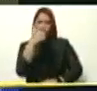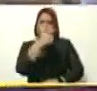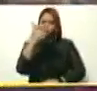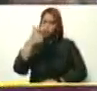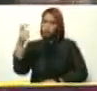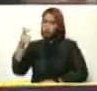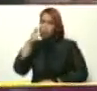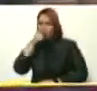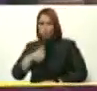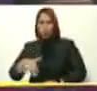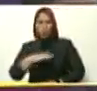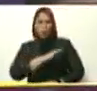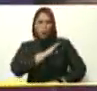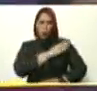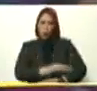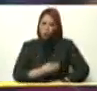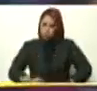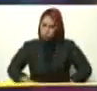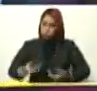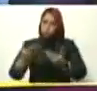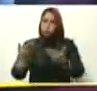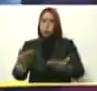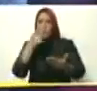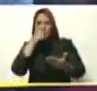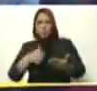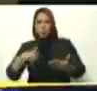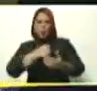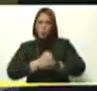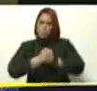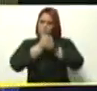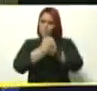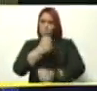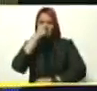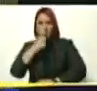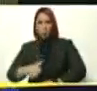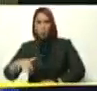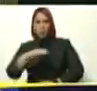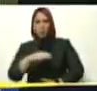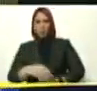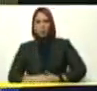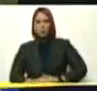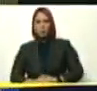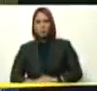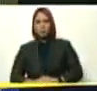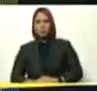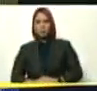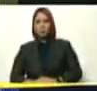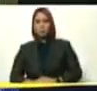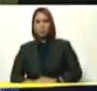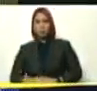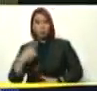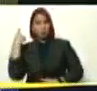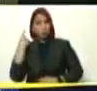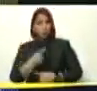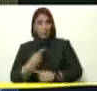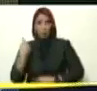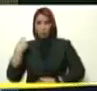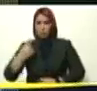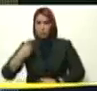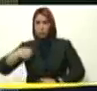pueblo, empodera al pueblo, ama al pueblo. ¿Qué es lo que tenemos que tener